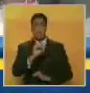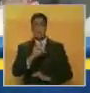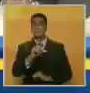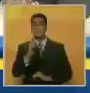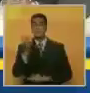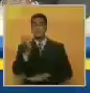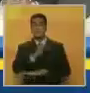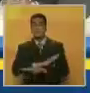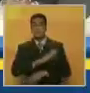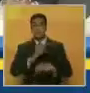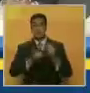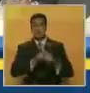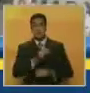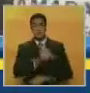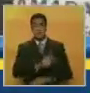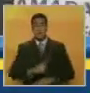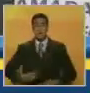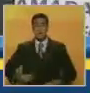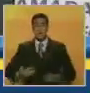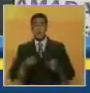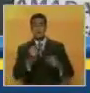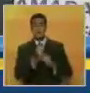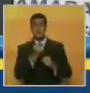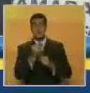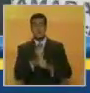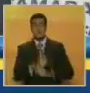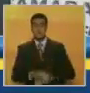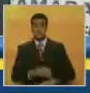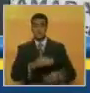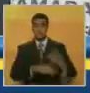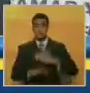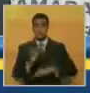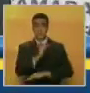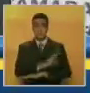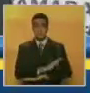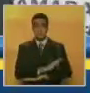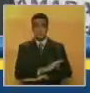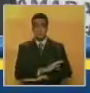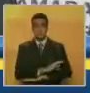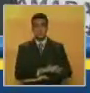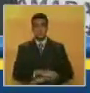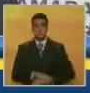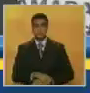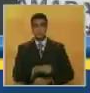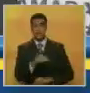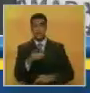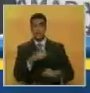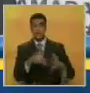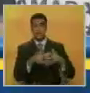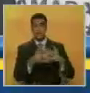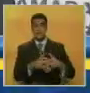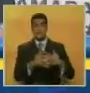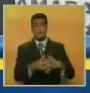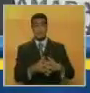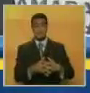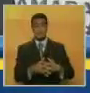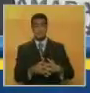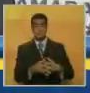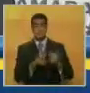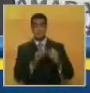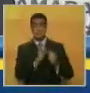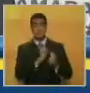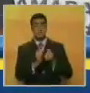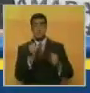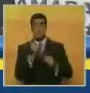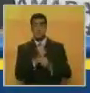Barquisimeto generaría hambre y desempleo. El que saquemos de Barquisimeto a esta empresa, pues va a dejar sin